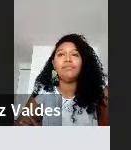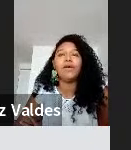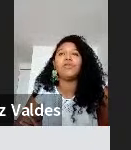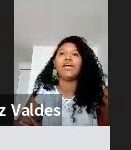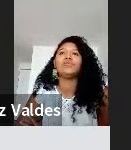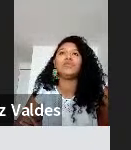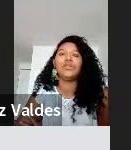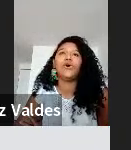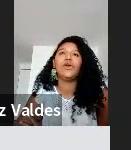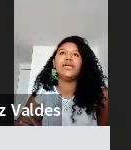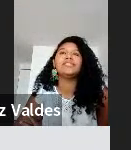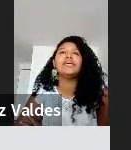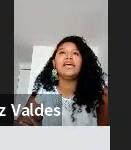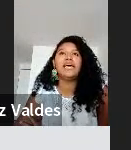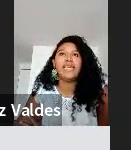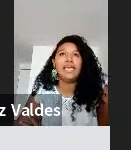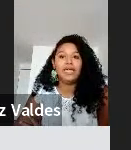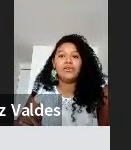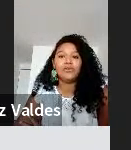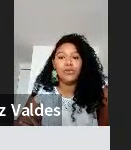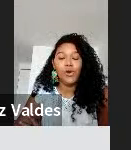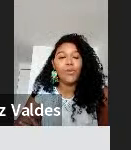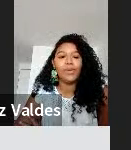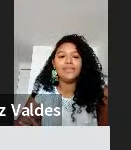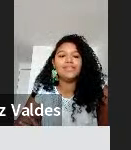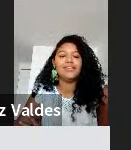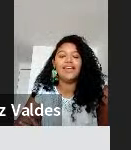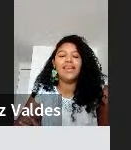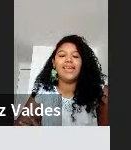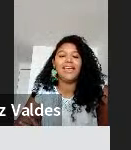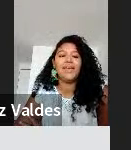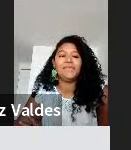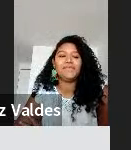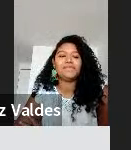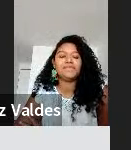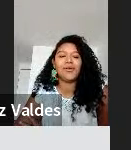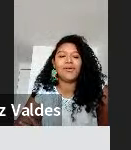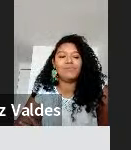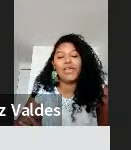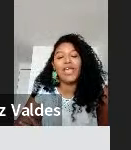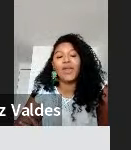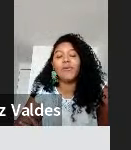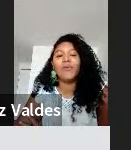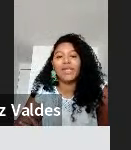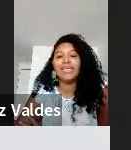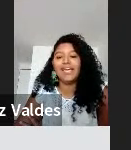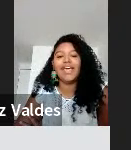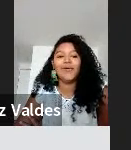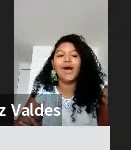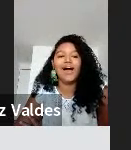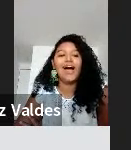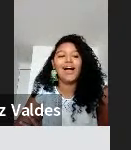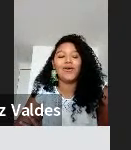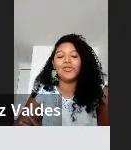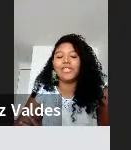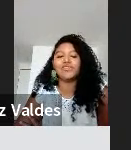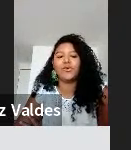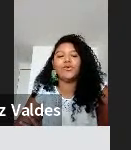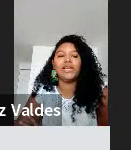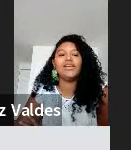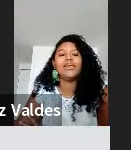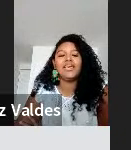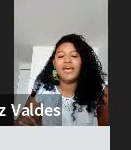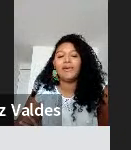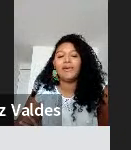en mí, me contaron sus historias y me dieron sus nombres porque yo les prometí que iba a contar